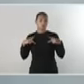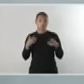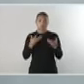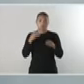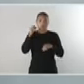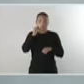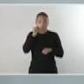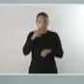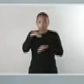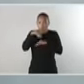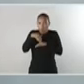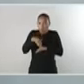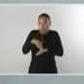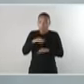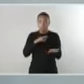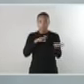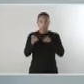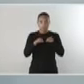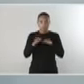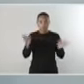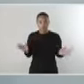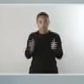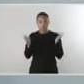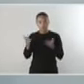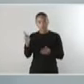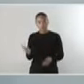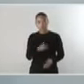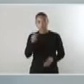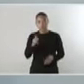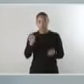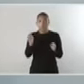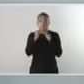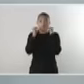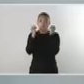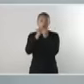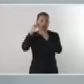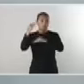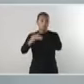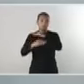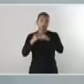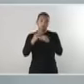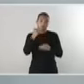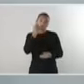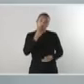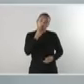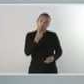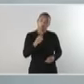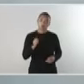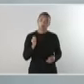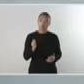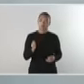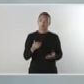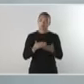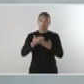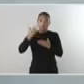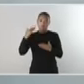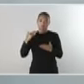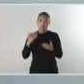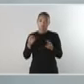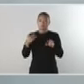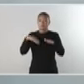me enseñó a trabajar por mi pueblo por la sociedad y por todos y les quiero decir que antes de